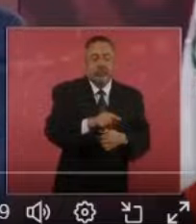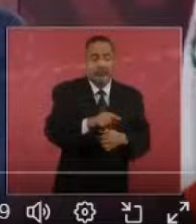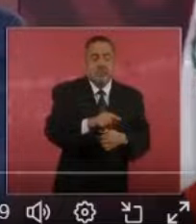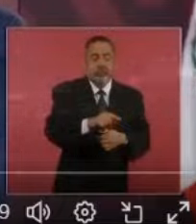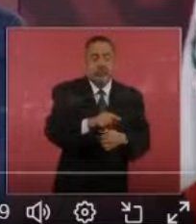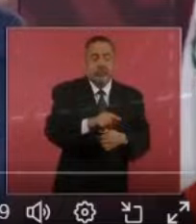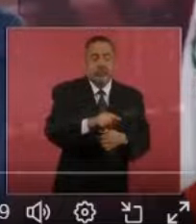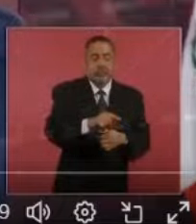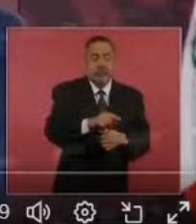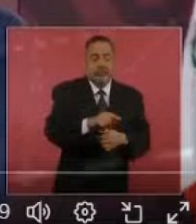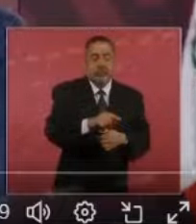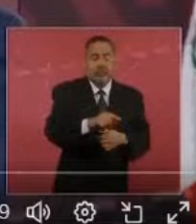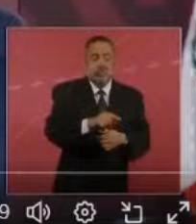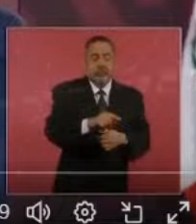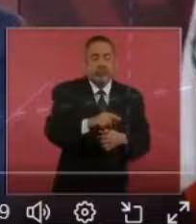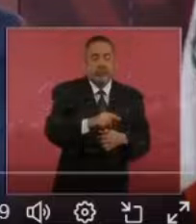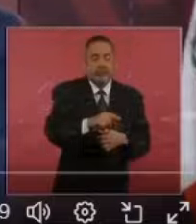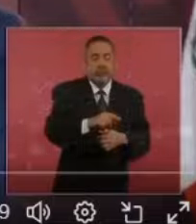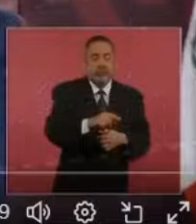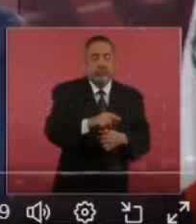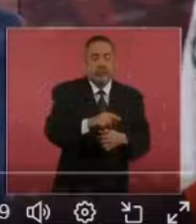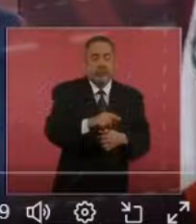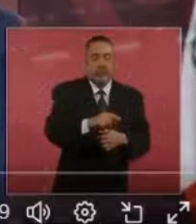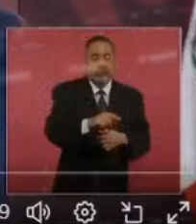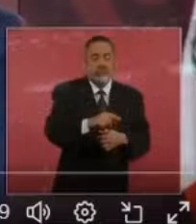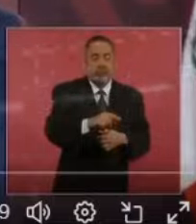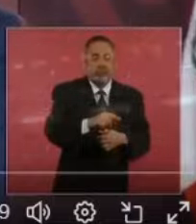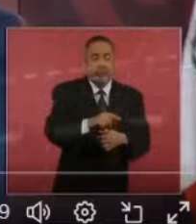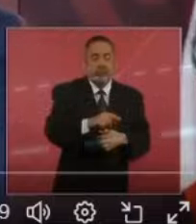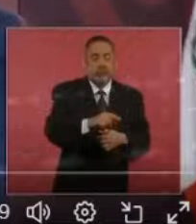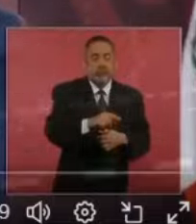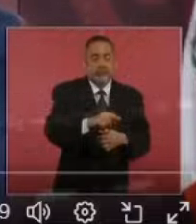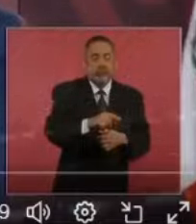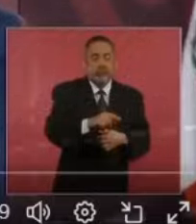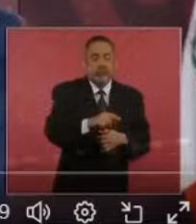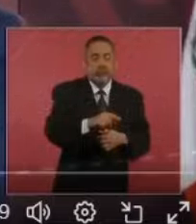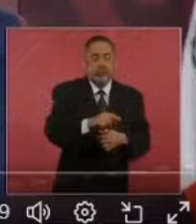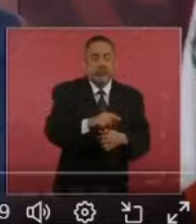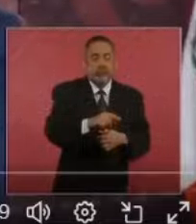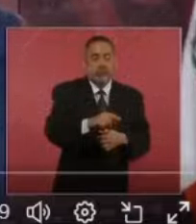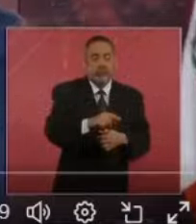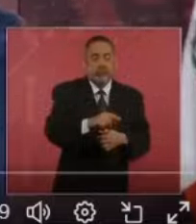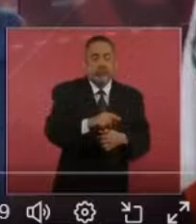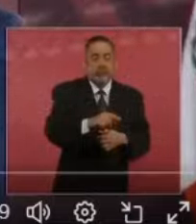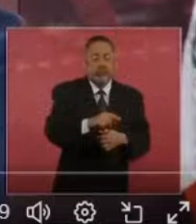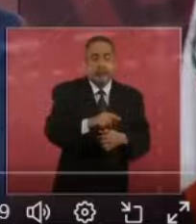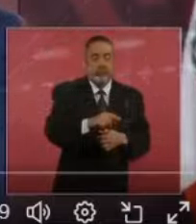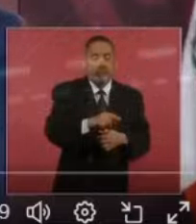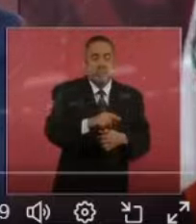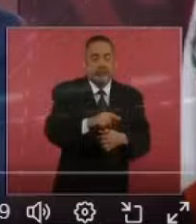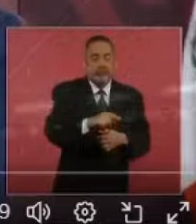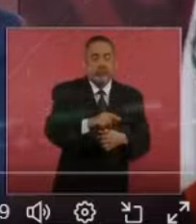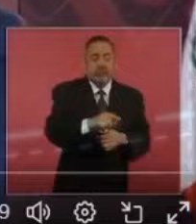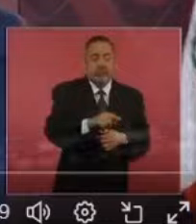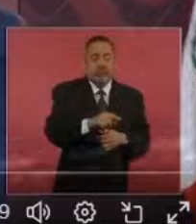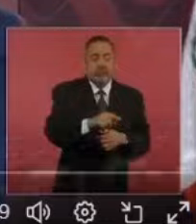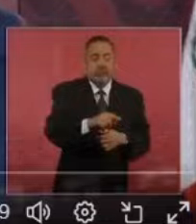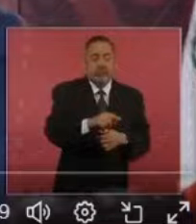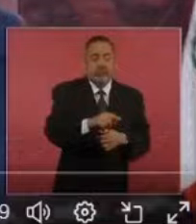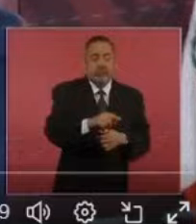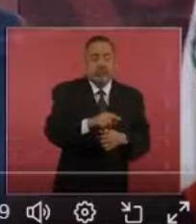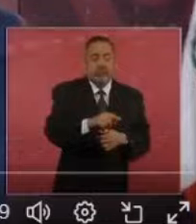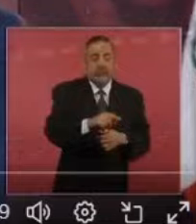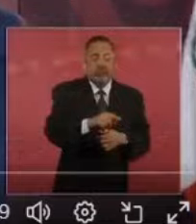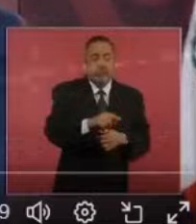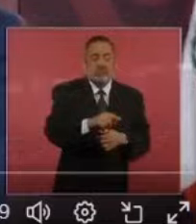engañar esos ya están en la lona en el próximo video les voy a mostrar lo que sus mismos comparsas